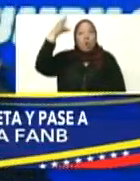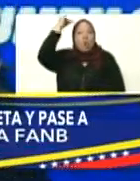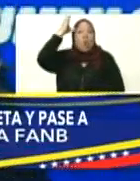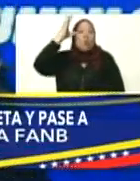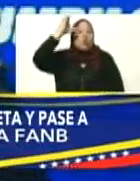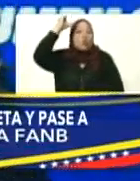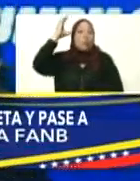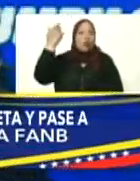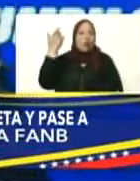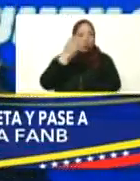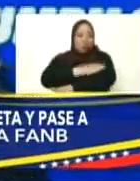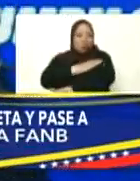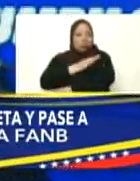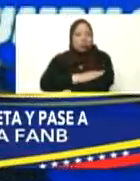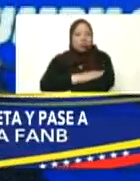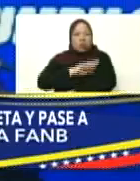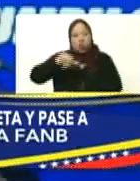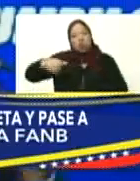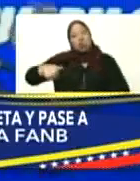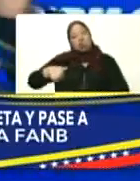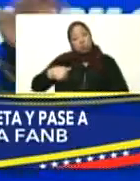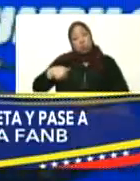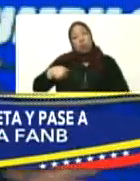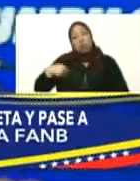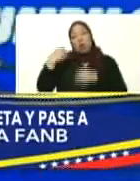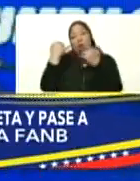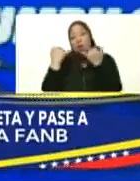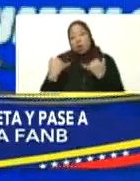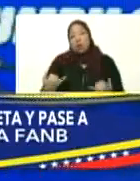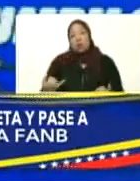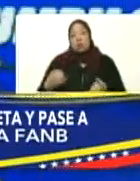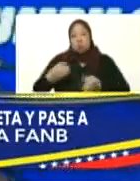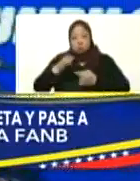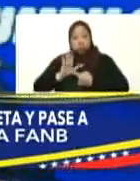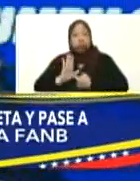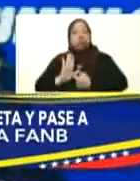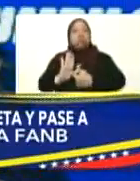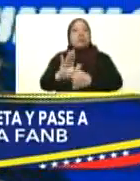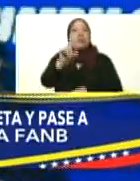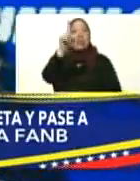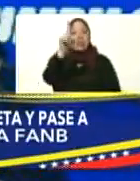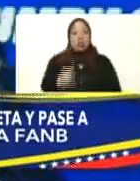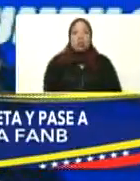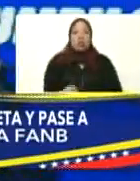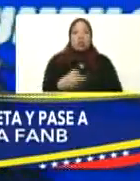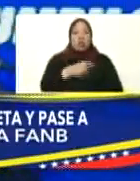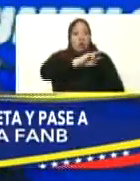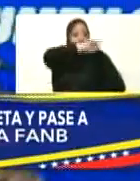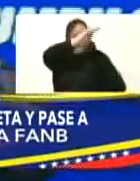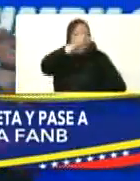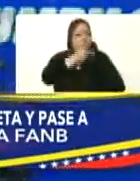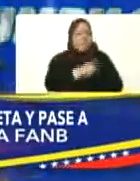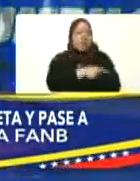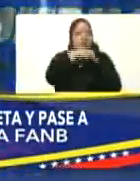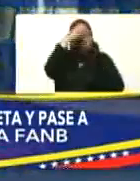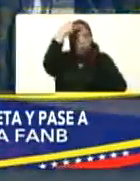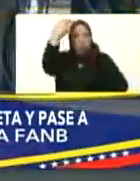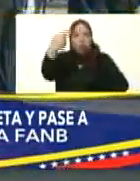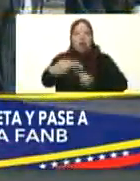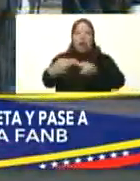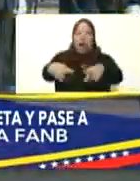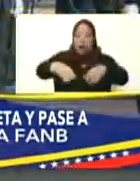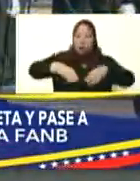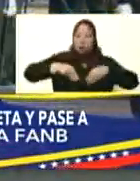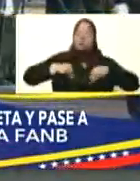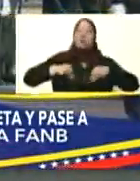principios de su dignidad, y que nosotros con hidalguía pero también con gallardía y pundonor las asumimos